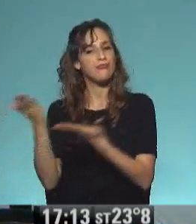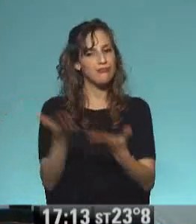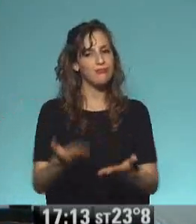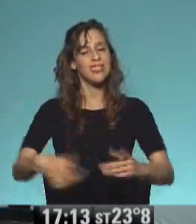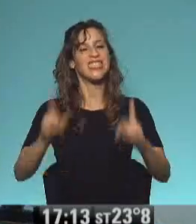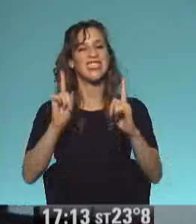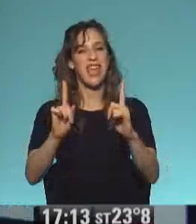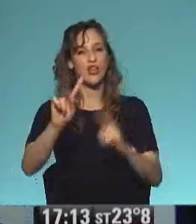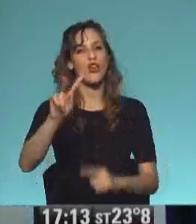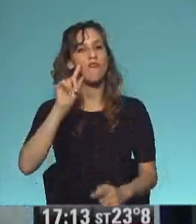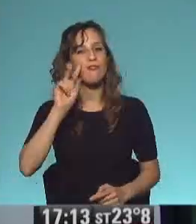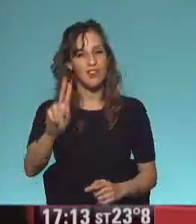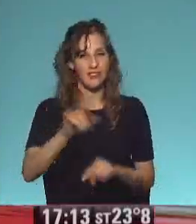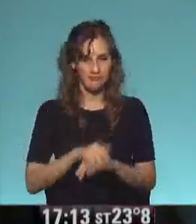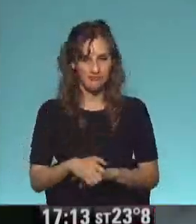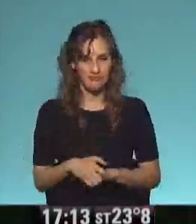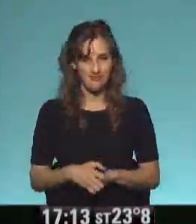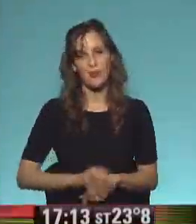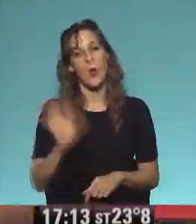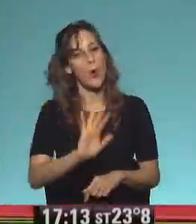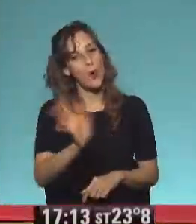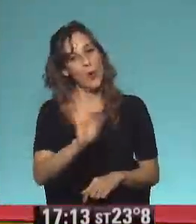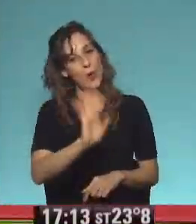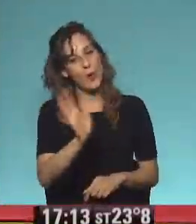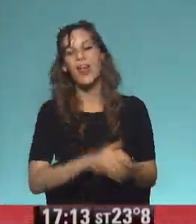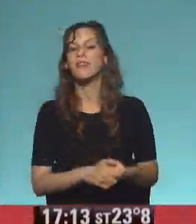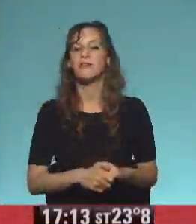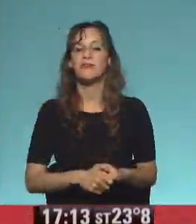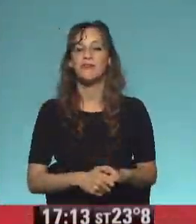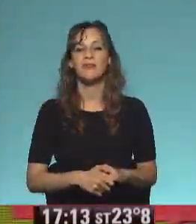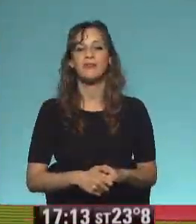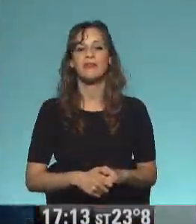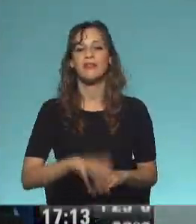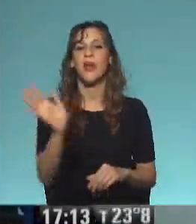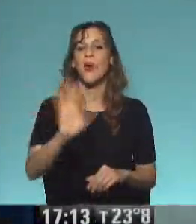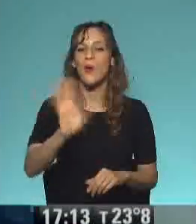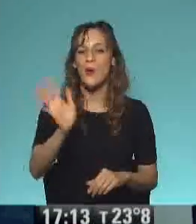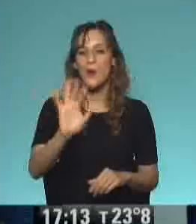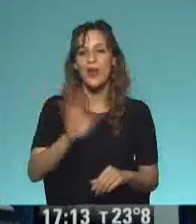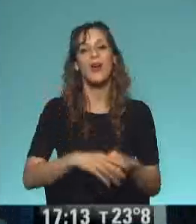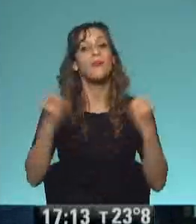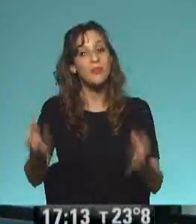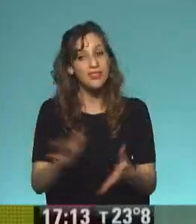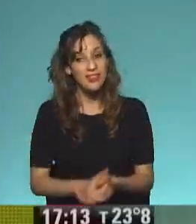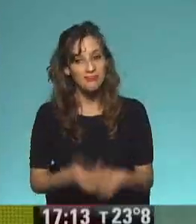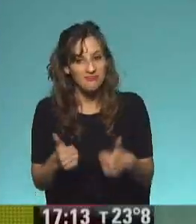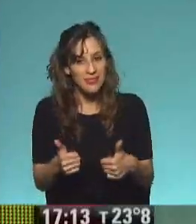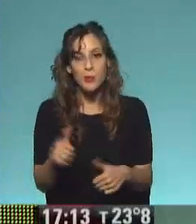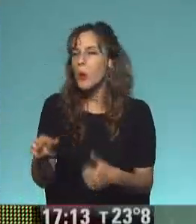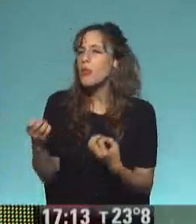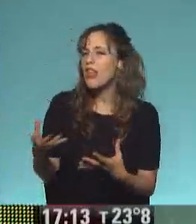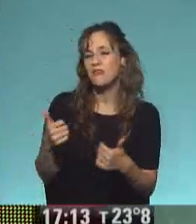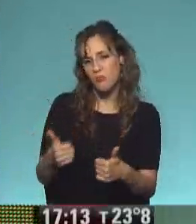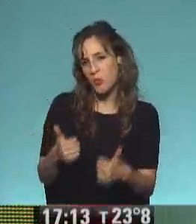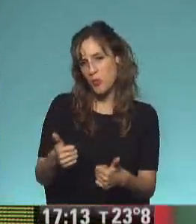señor Bill. Hola, hola. Bienvenida. Hola, señor. ¿Cómo va? Bien, ¿vos cómo estás? Muy